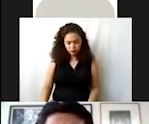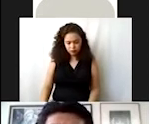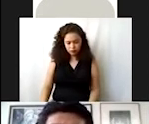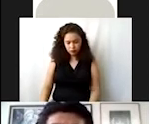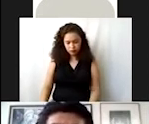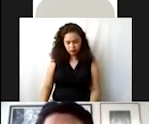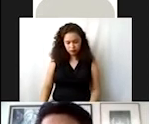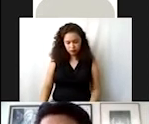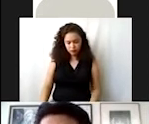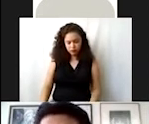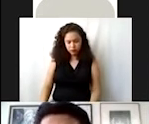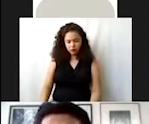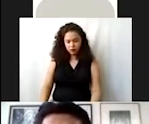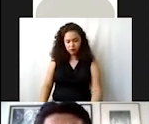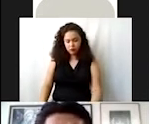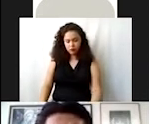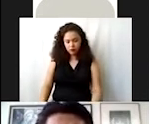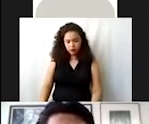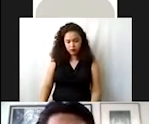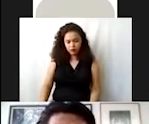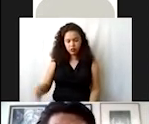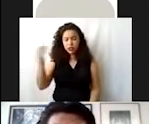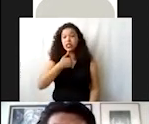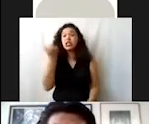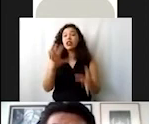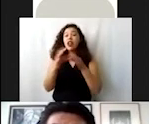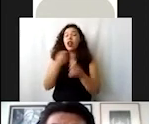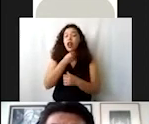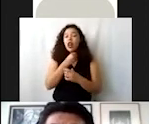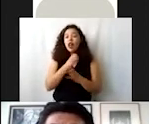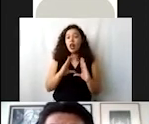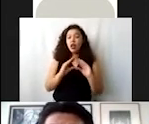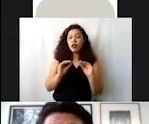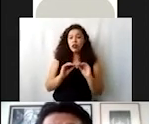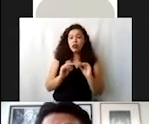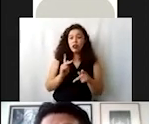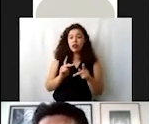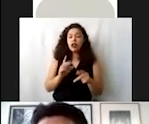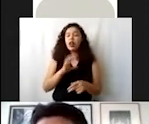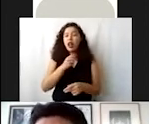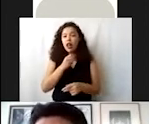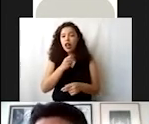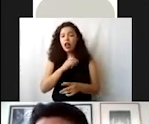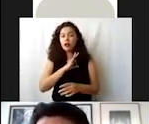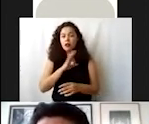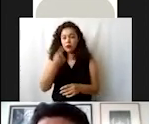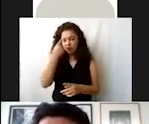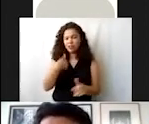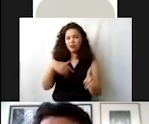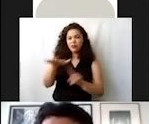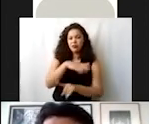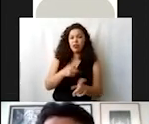Si nos quieren exponer el caso, cuál es la situación en particular para que yo dé de alta